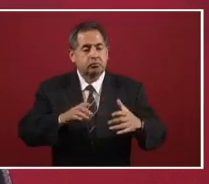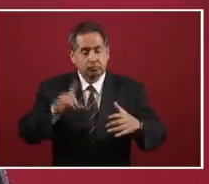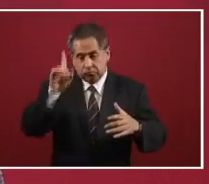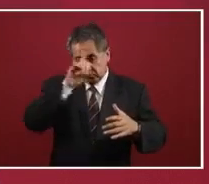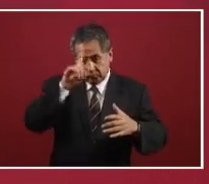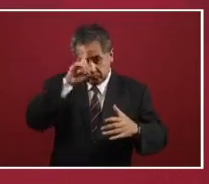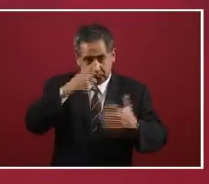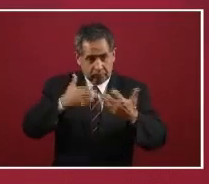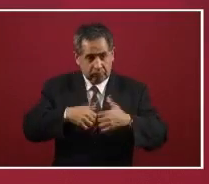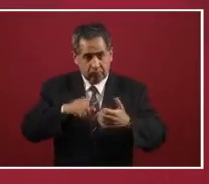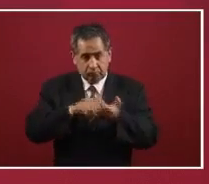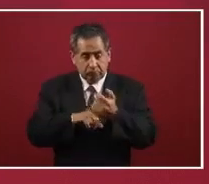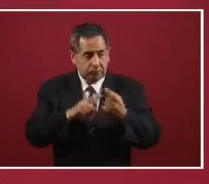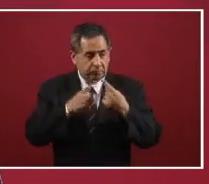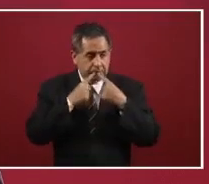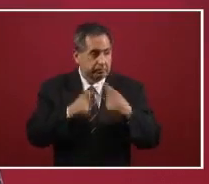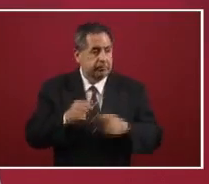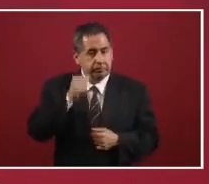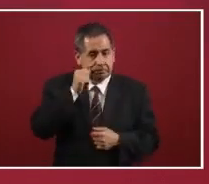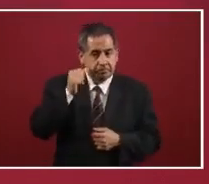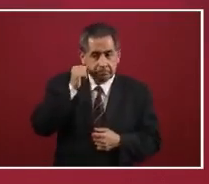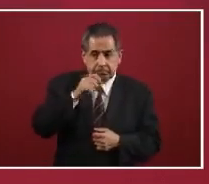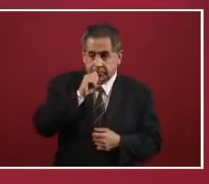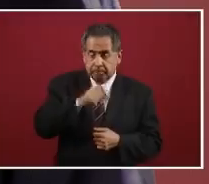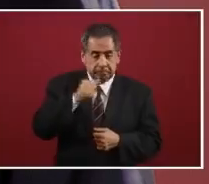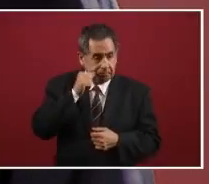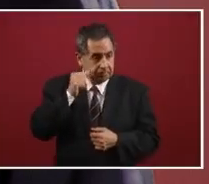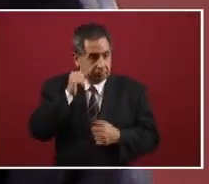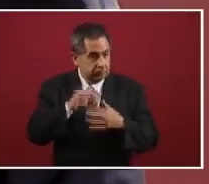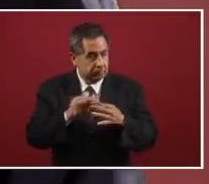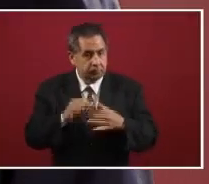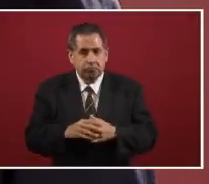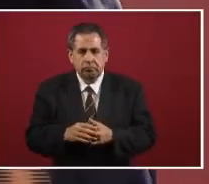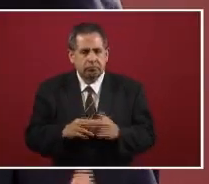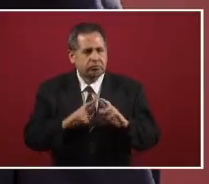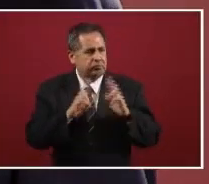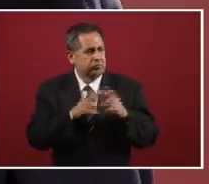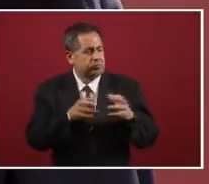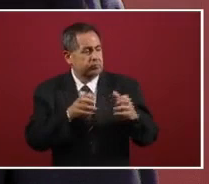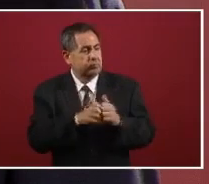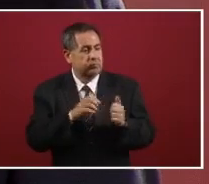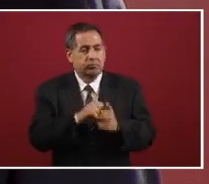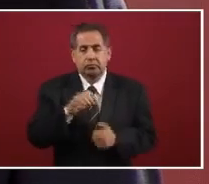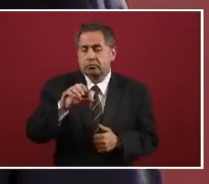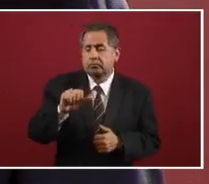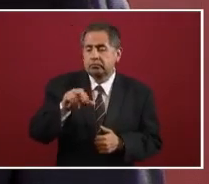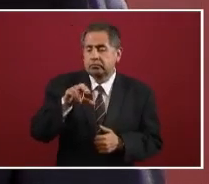Empresarial. Ayer mismo me reuní con Carlos Salazar,